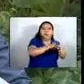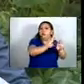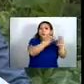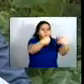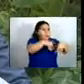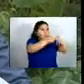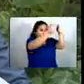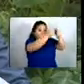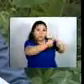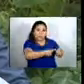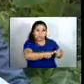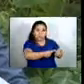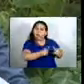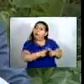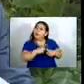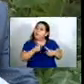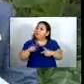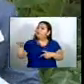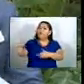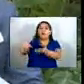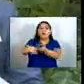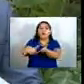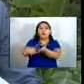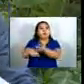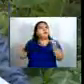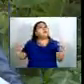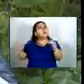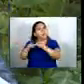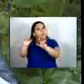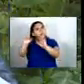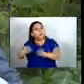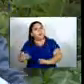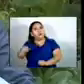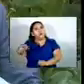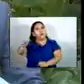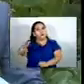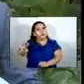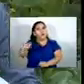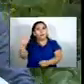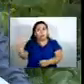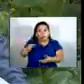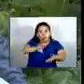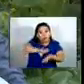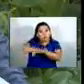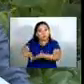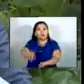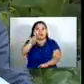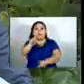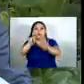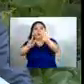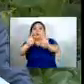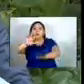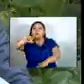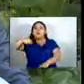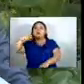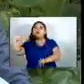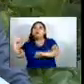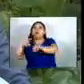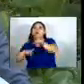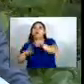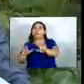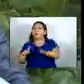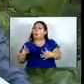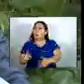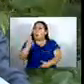ordinario, entonces ¿por qué los alcaldes no pueden utilizar el presupuesto ordinario sino que hay darle 175 millones más y justamente cuando